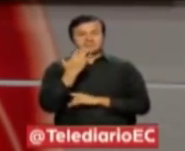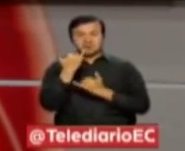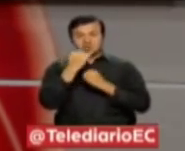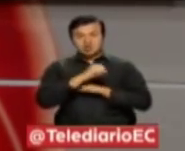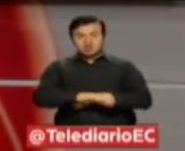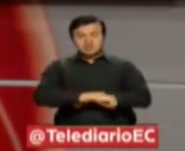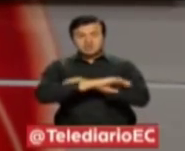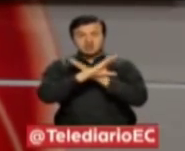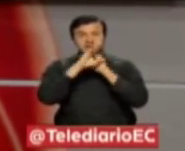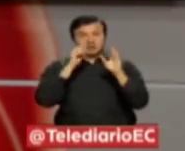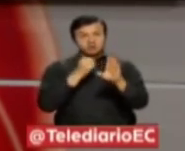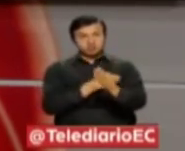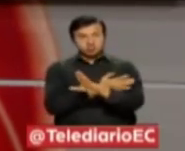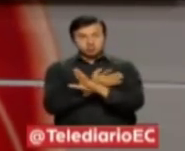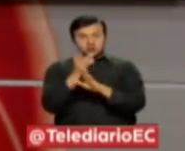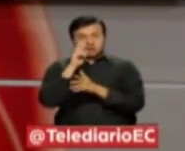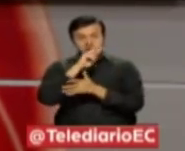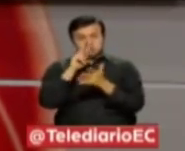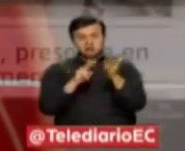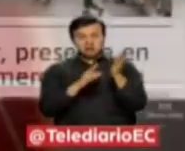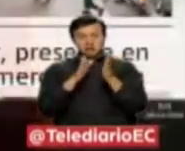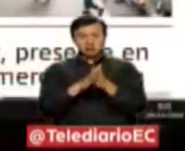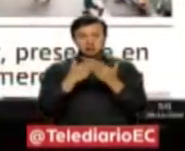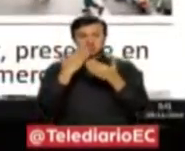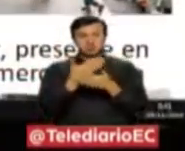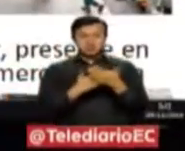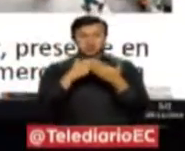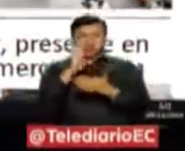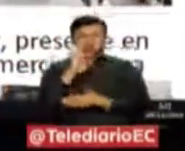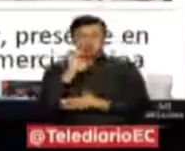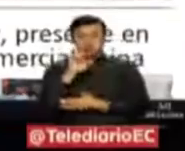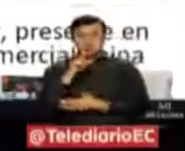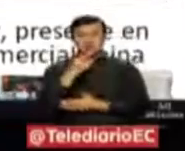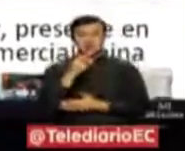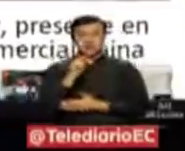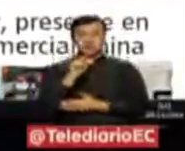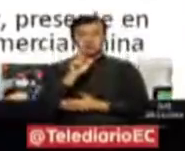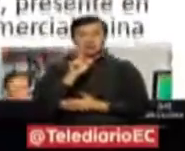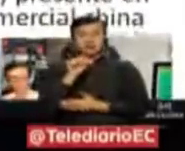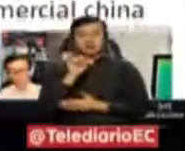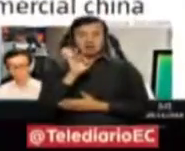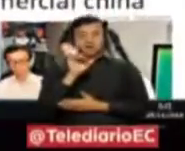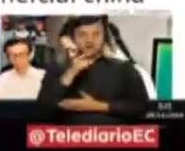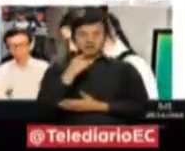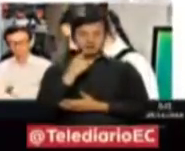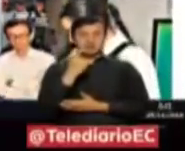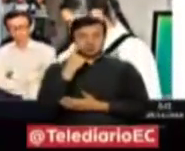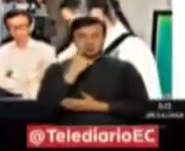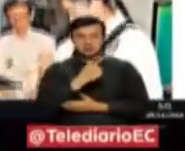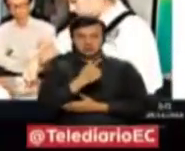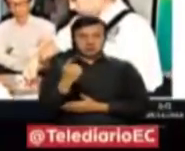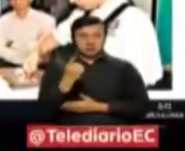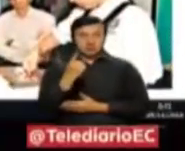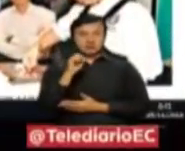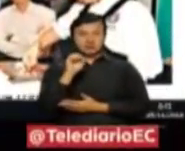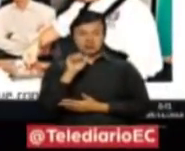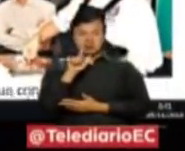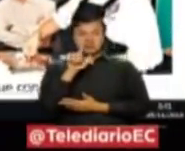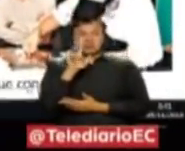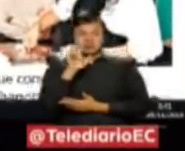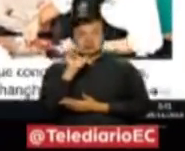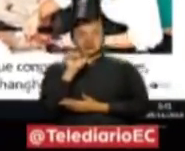como siempre, les recomendamos la lectura de diario El Telégrafo. El Telégrafo nos dice, Salazar, el